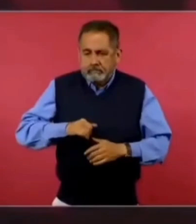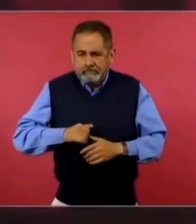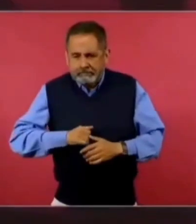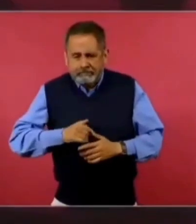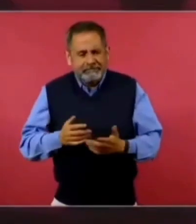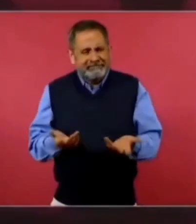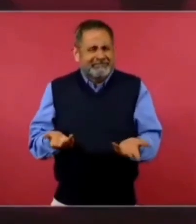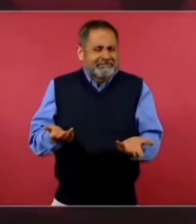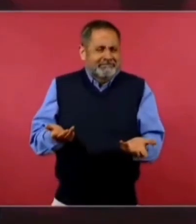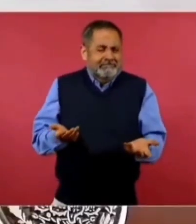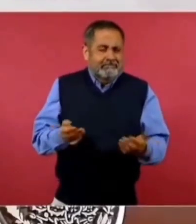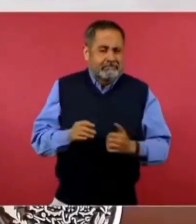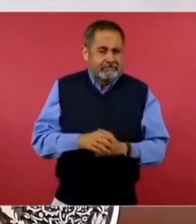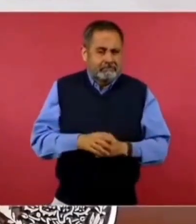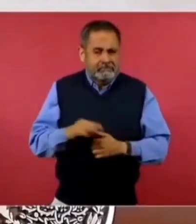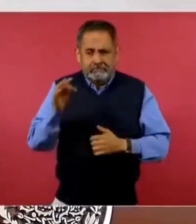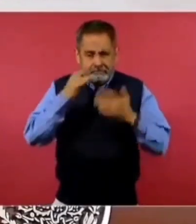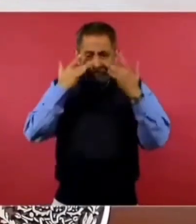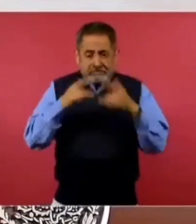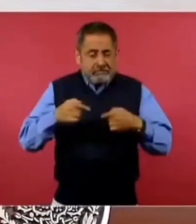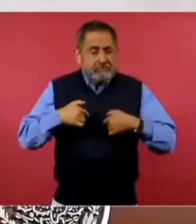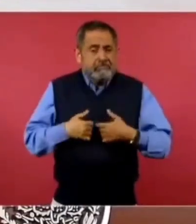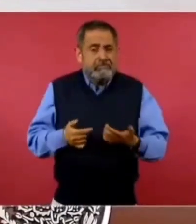¿Podrían ustedes